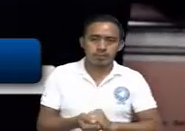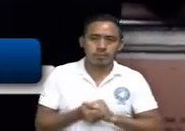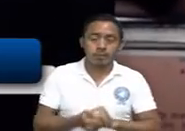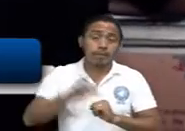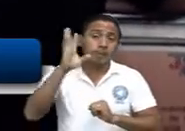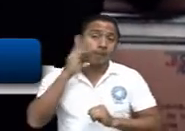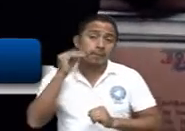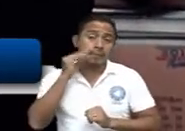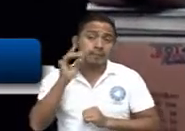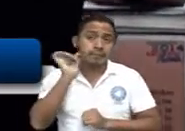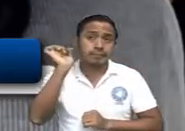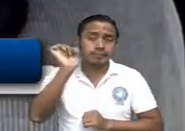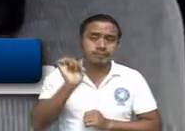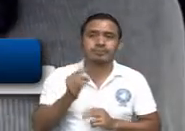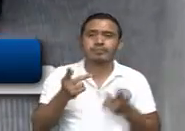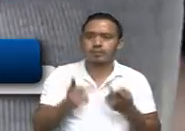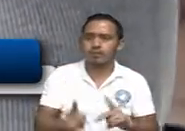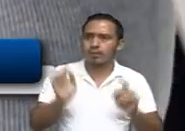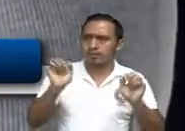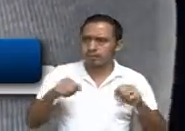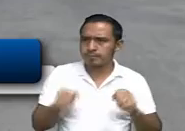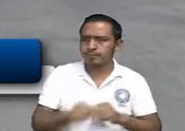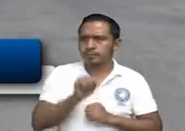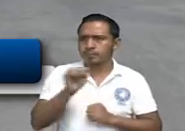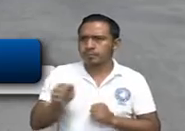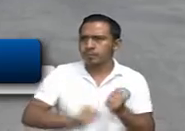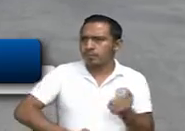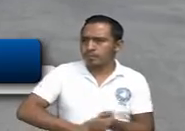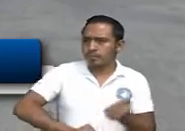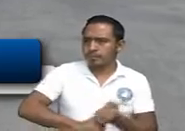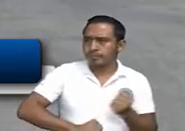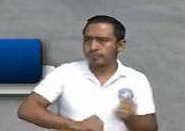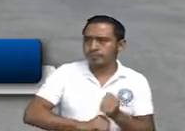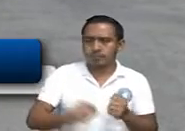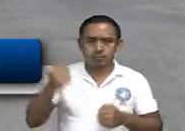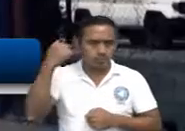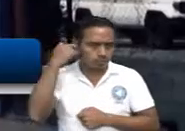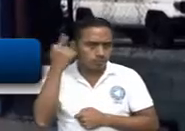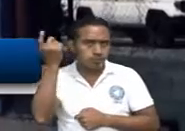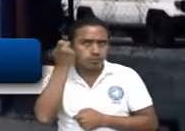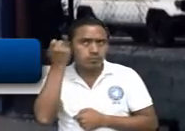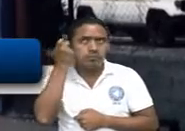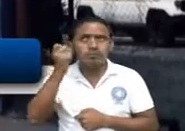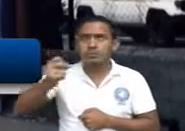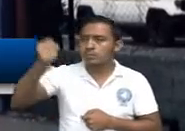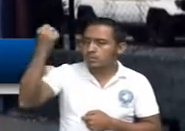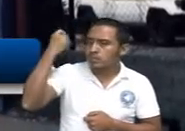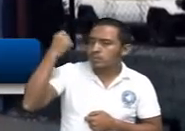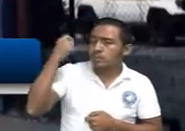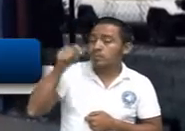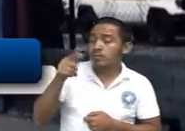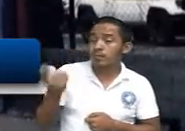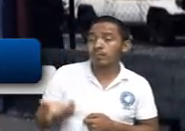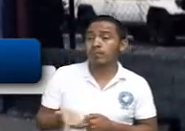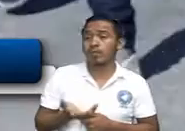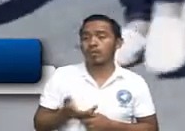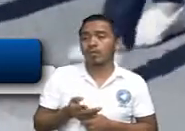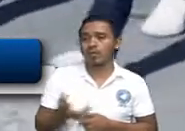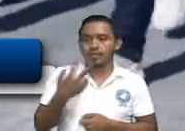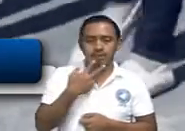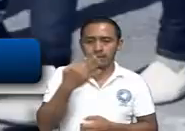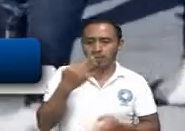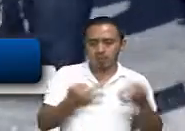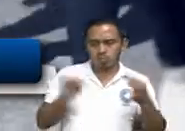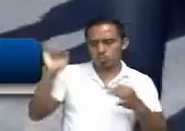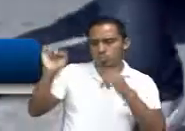expertos precisamente, pero pueden dar un primer auxilio psicológico desde la escucha, desde la comprensión y desde el no juzgamiento de la